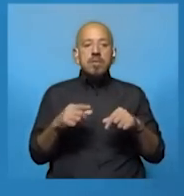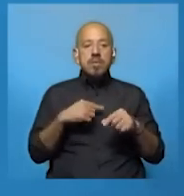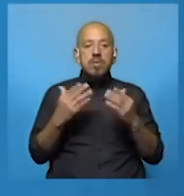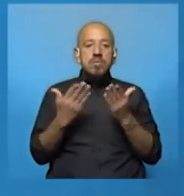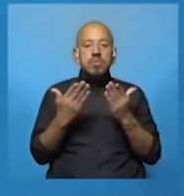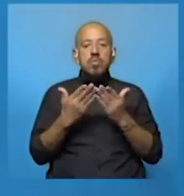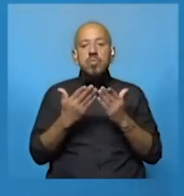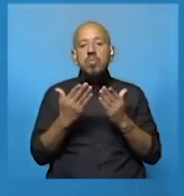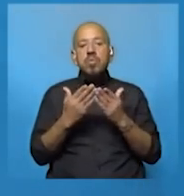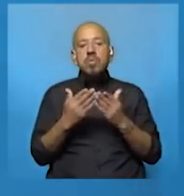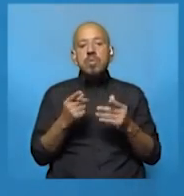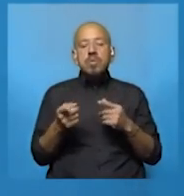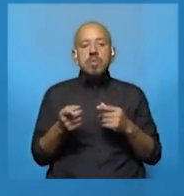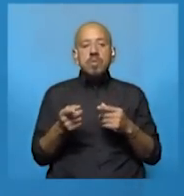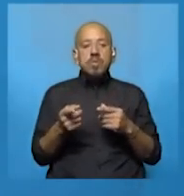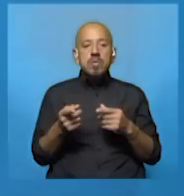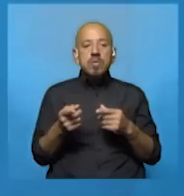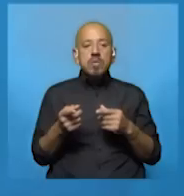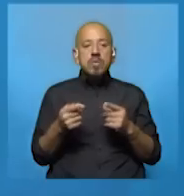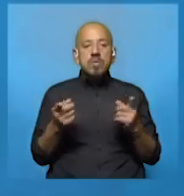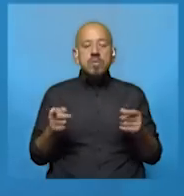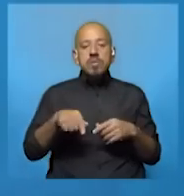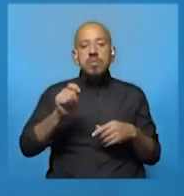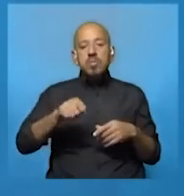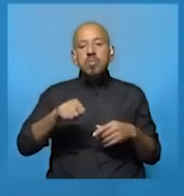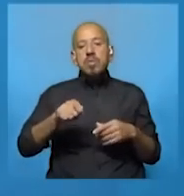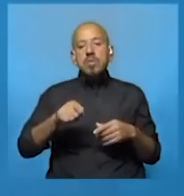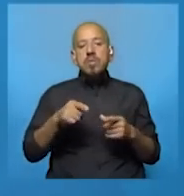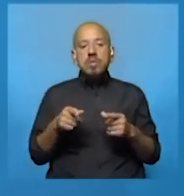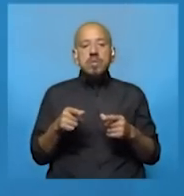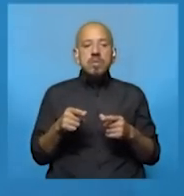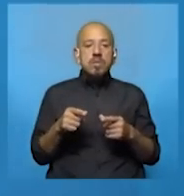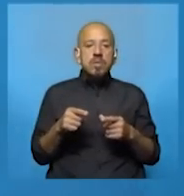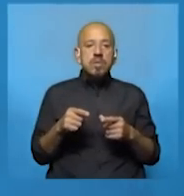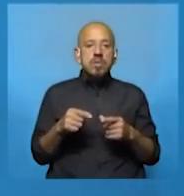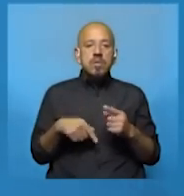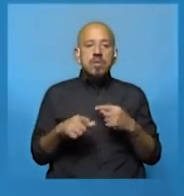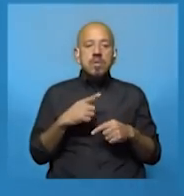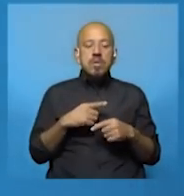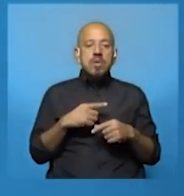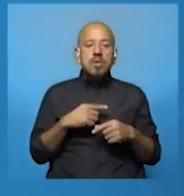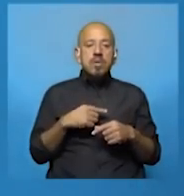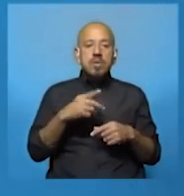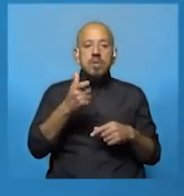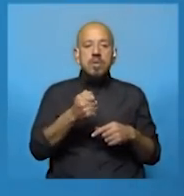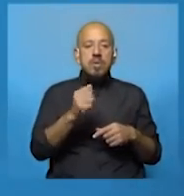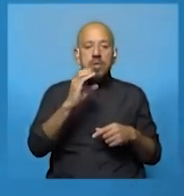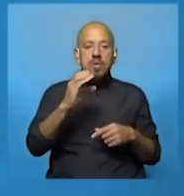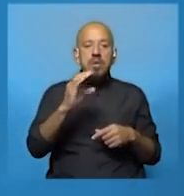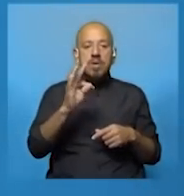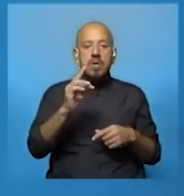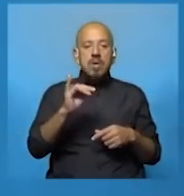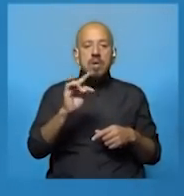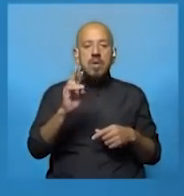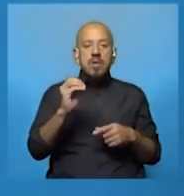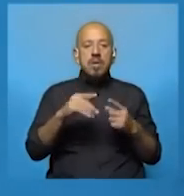Cómo se ha comportado la Justicia con respecto al lavado amigos lo que terminas encontrando es